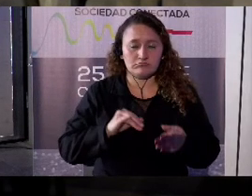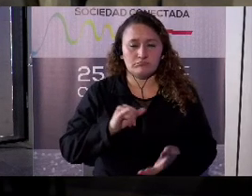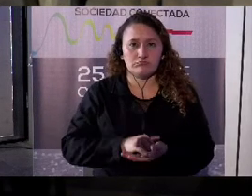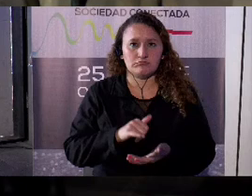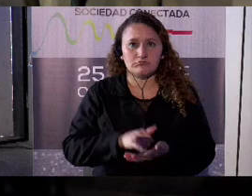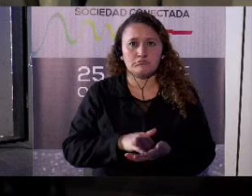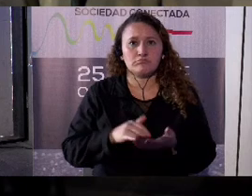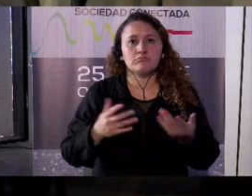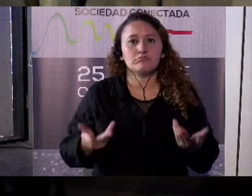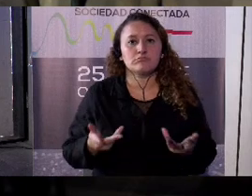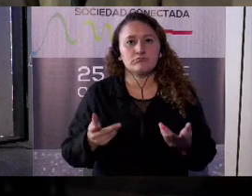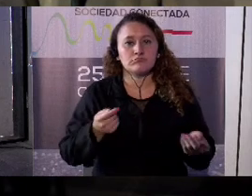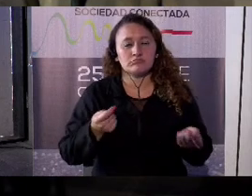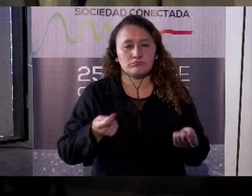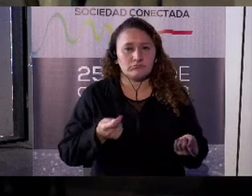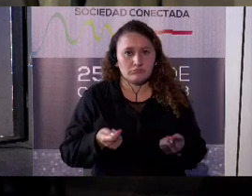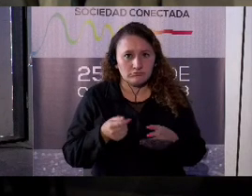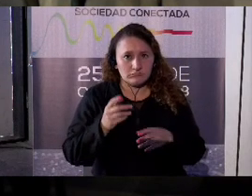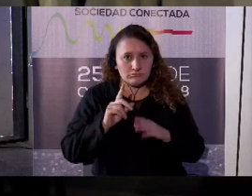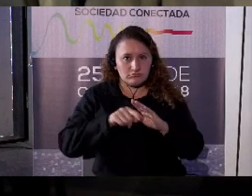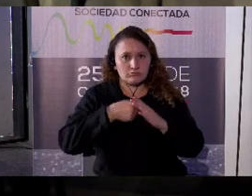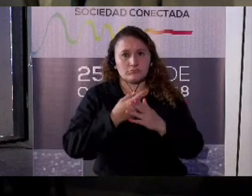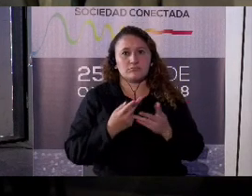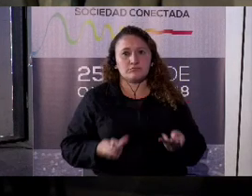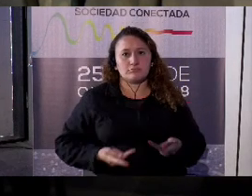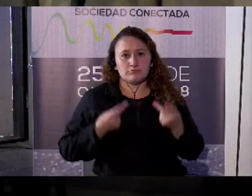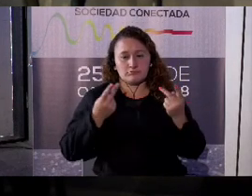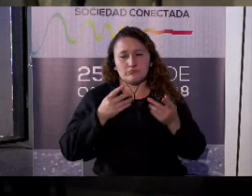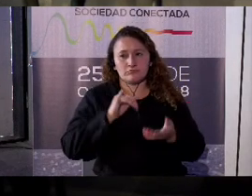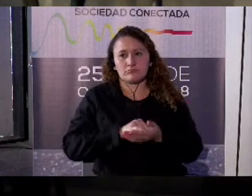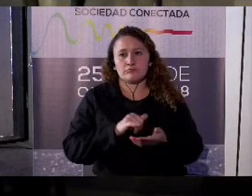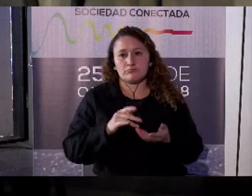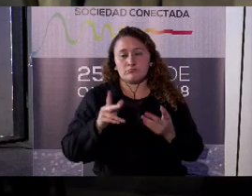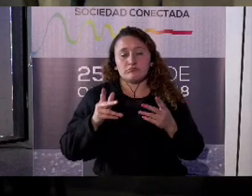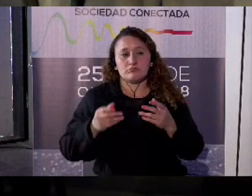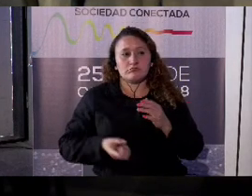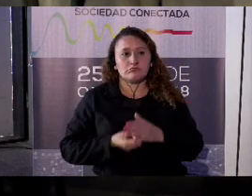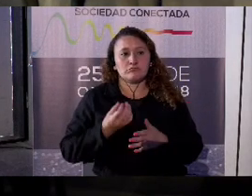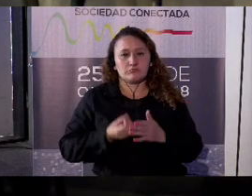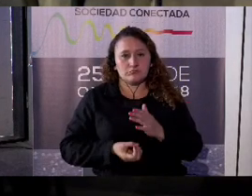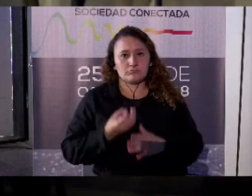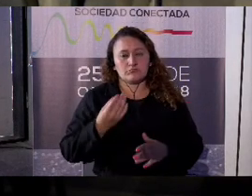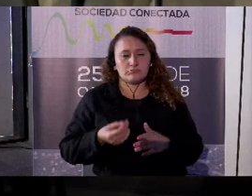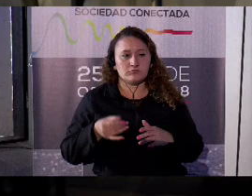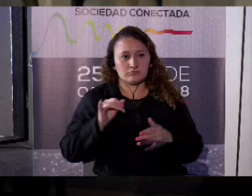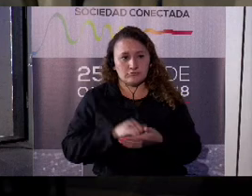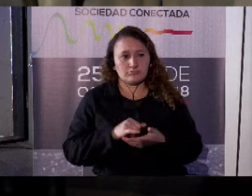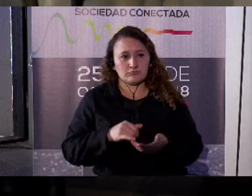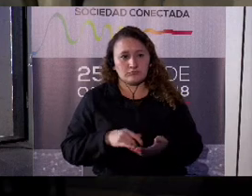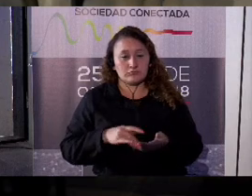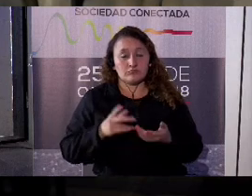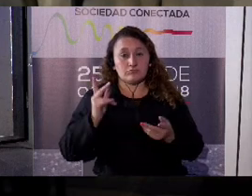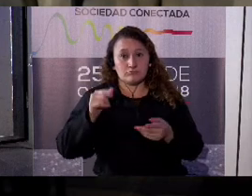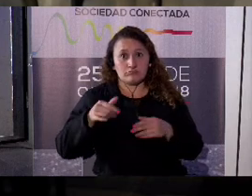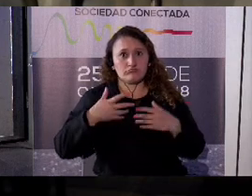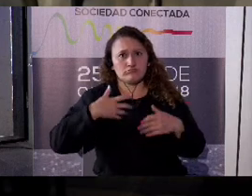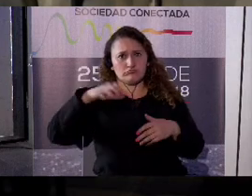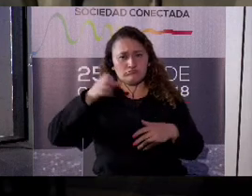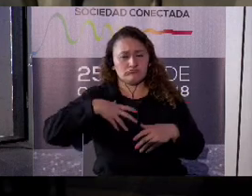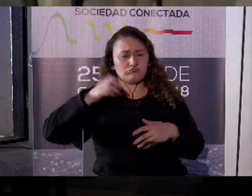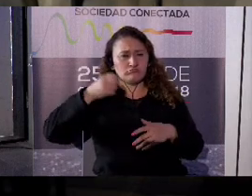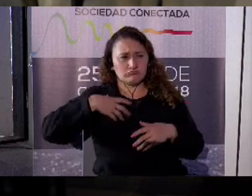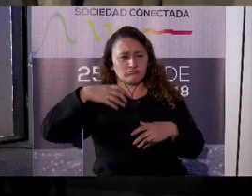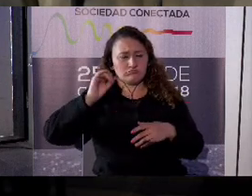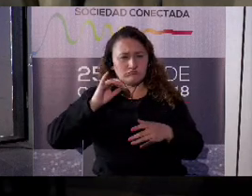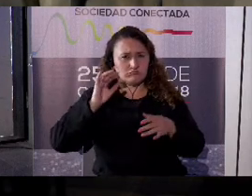controlado manejar el ciclo de vida del desarrollo y de la de la puesta en producción de los casos de uso esta iniciativa ha ganado varios premios